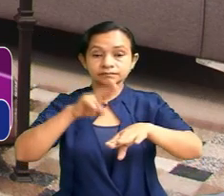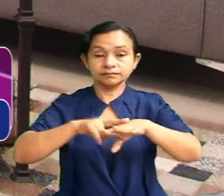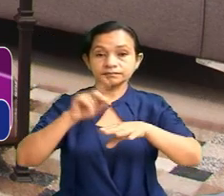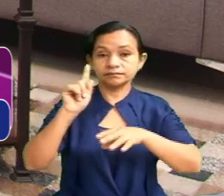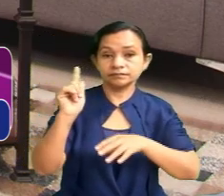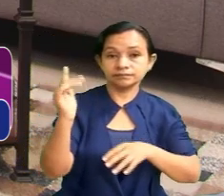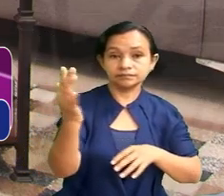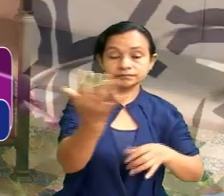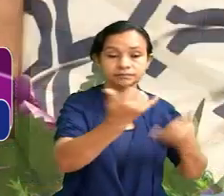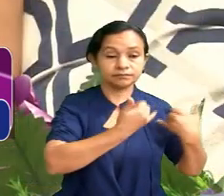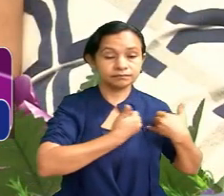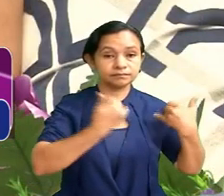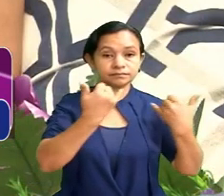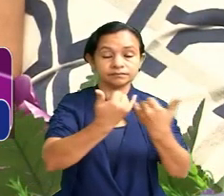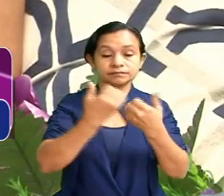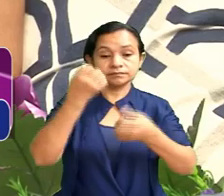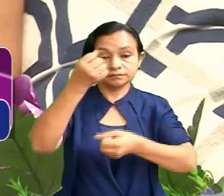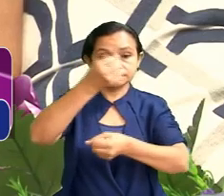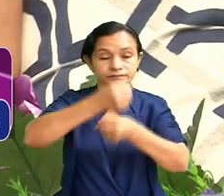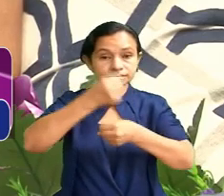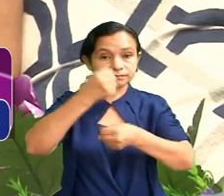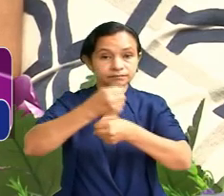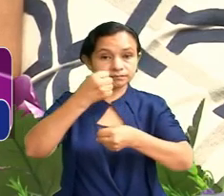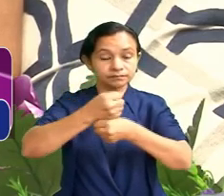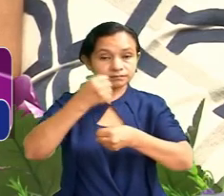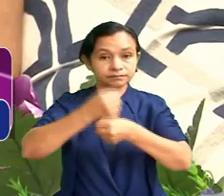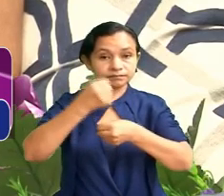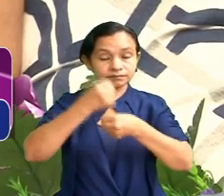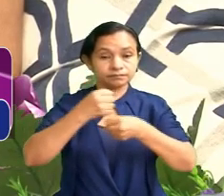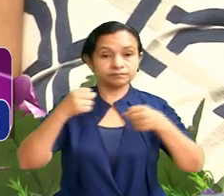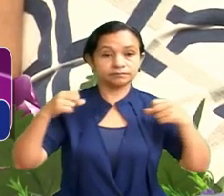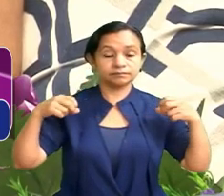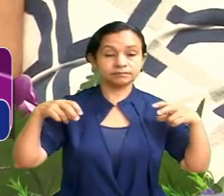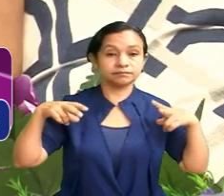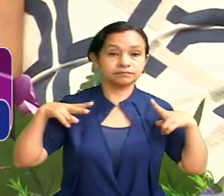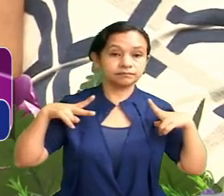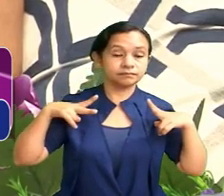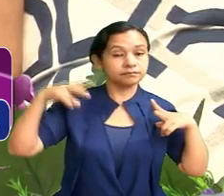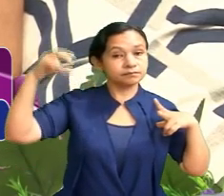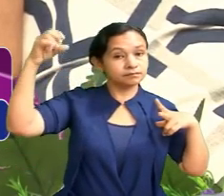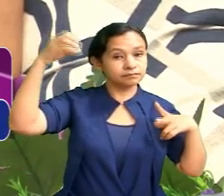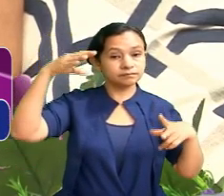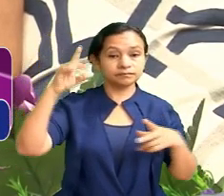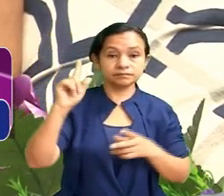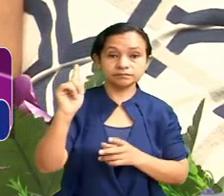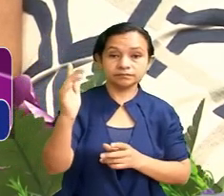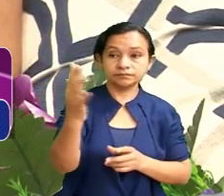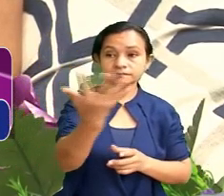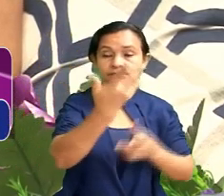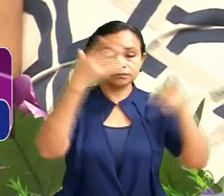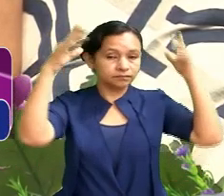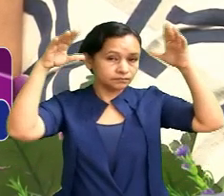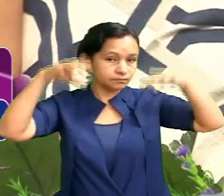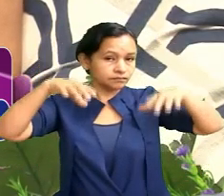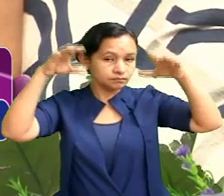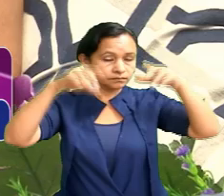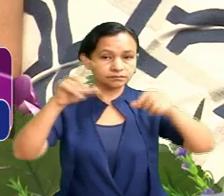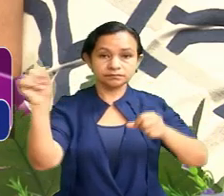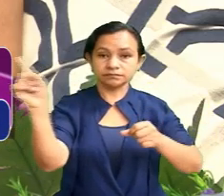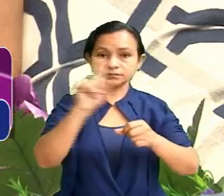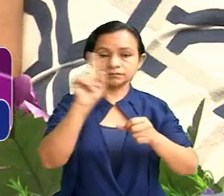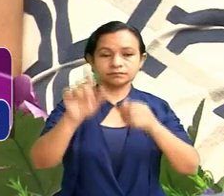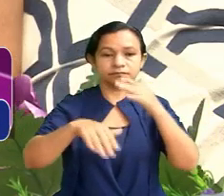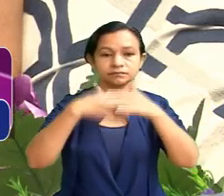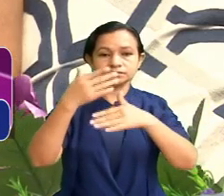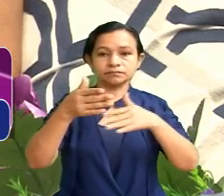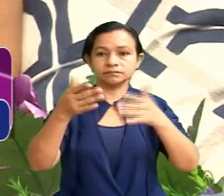instituciones venimos trabajando todo lo que es la temporada de verano todo lo que para nosotros es temporada que no hay lluvia ya después de navidad verdad